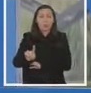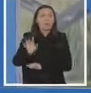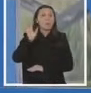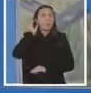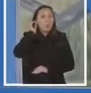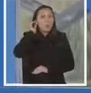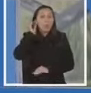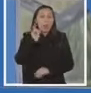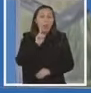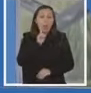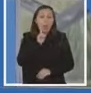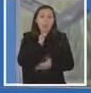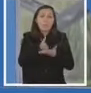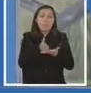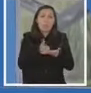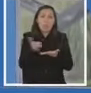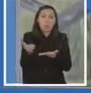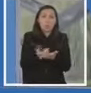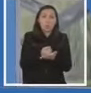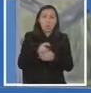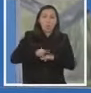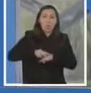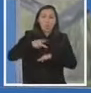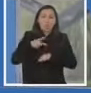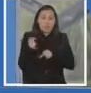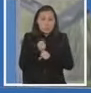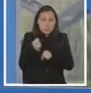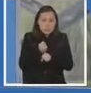las mujeres tenían la mitad del sueldo y doble labor.